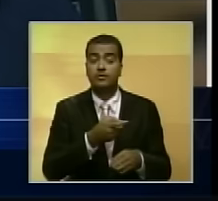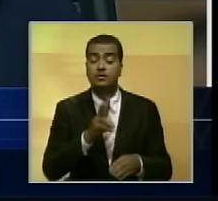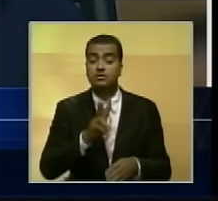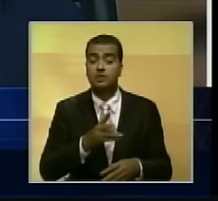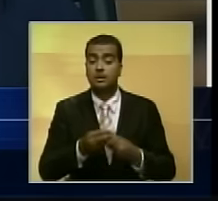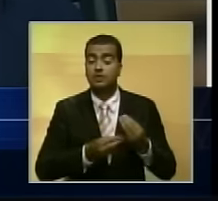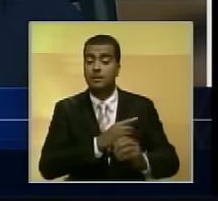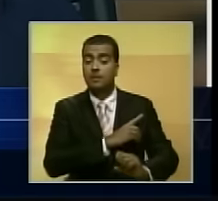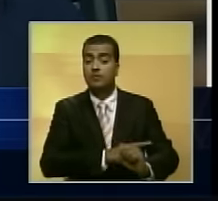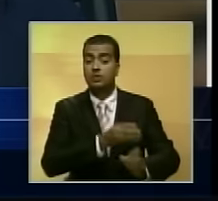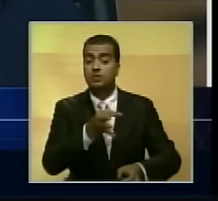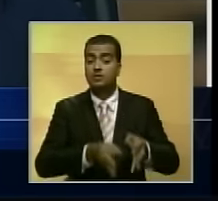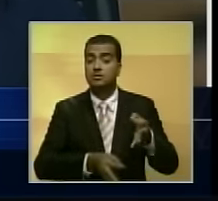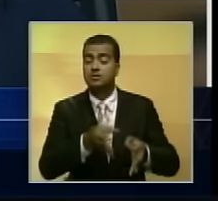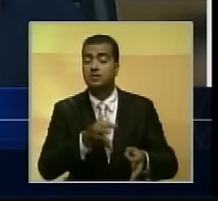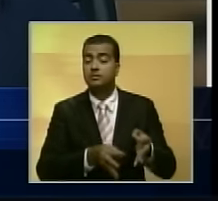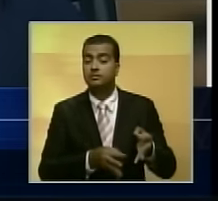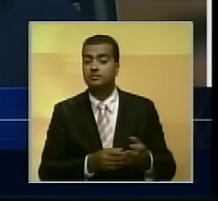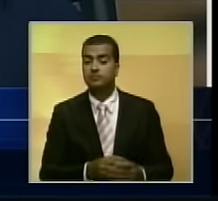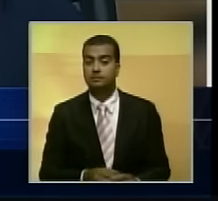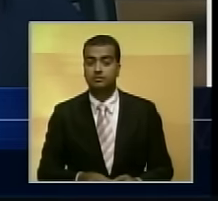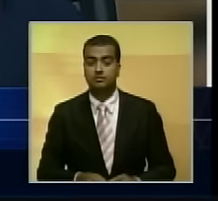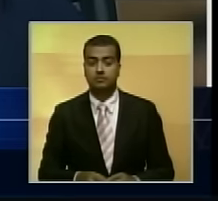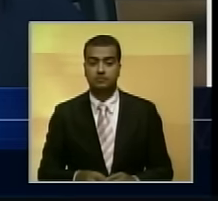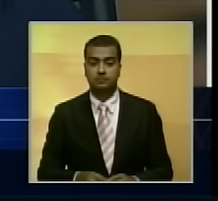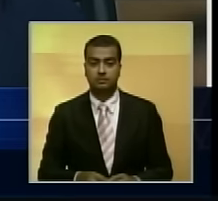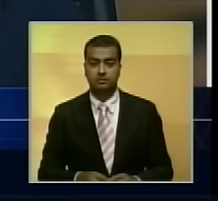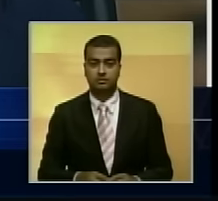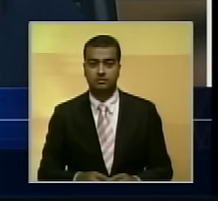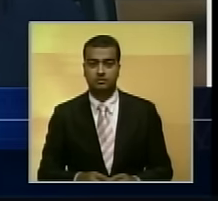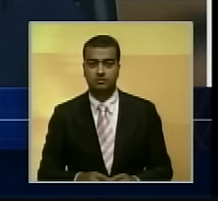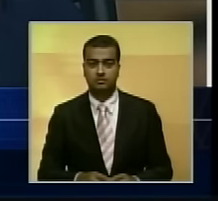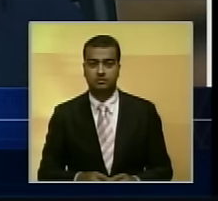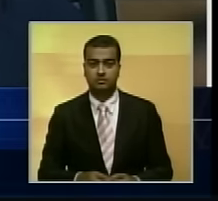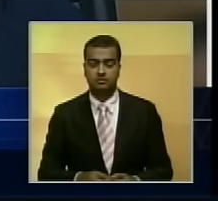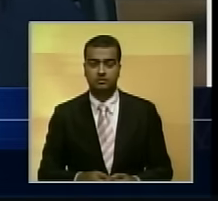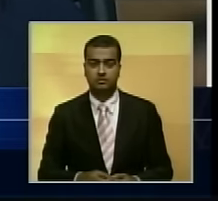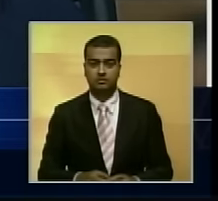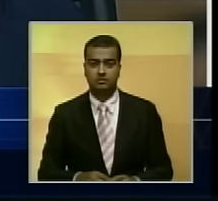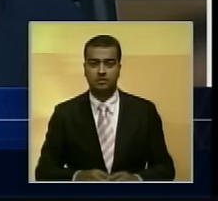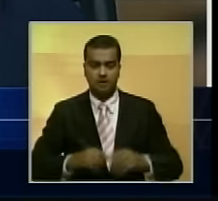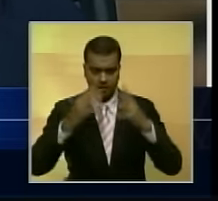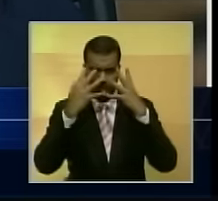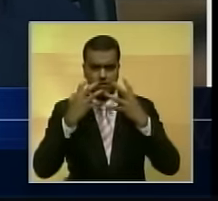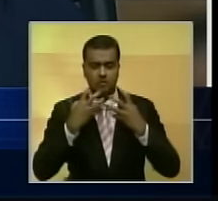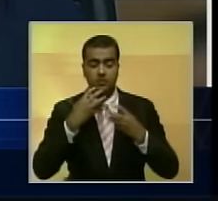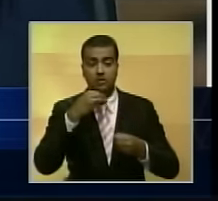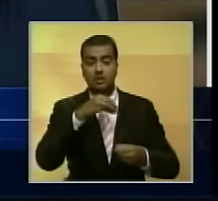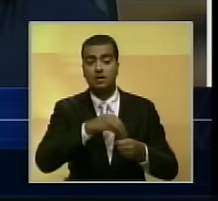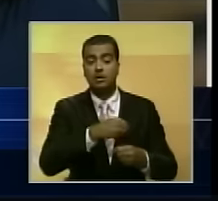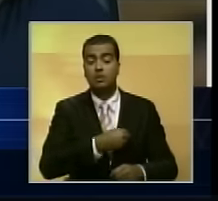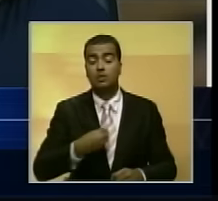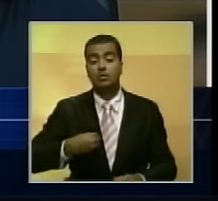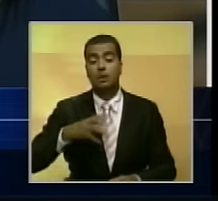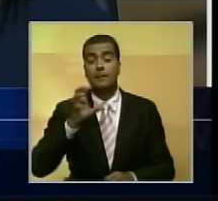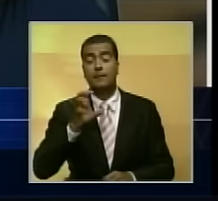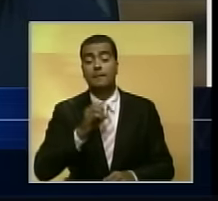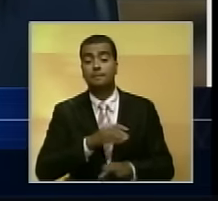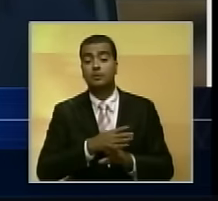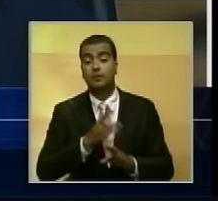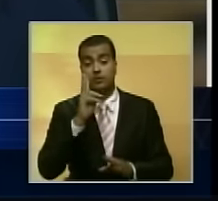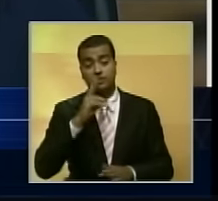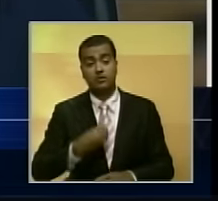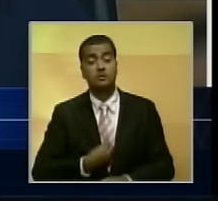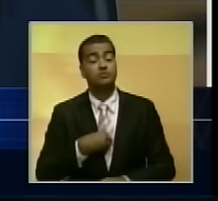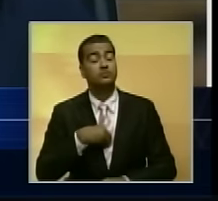actuado el Poder Judicial, justamente para que el terrorismo no se instale en nuestro país, porque hemos visto el